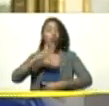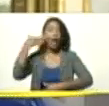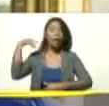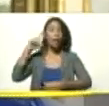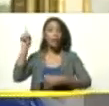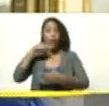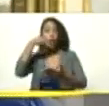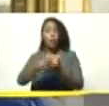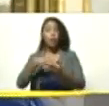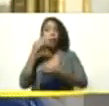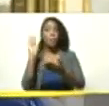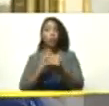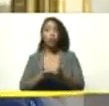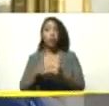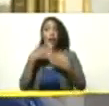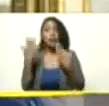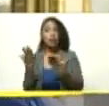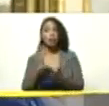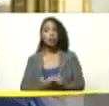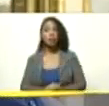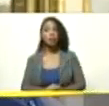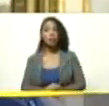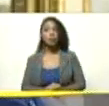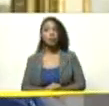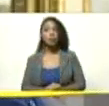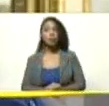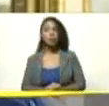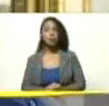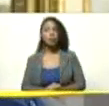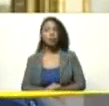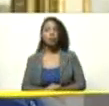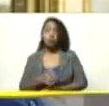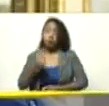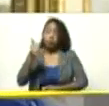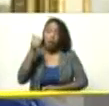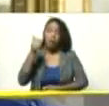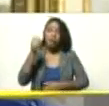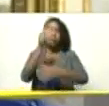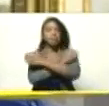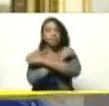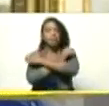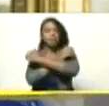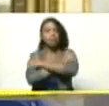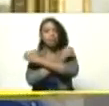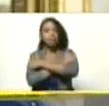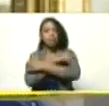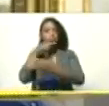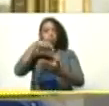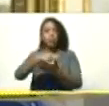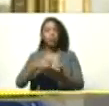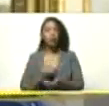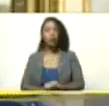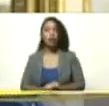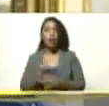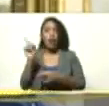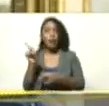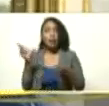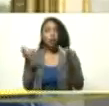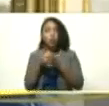que le dieron. ¿Ah? Está bien. Felicitaciones. Esta comisión está